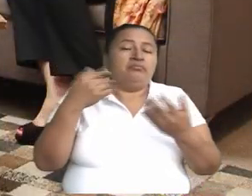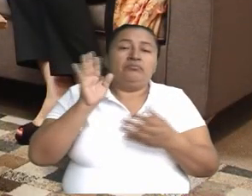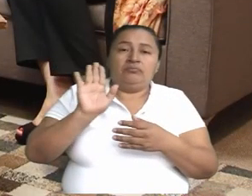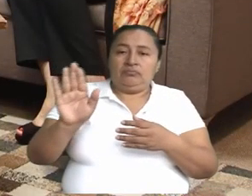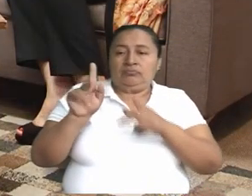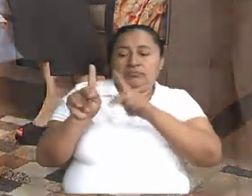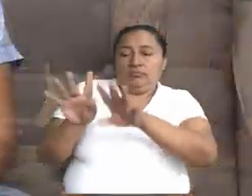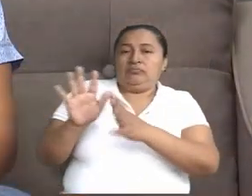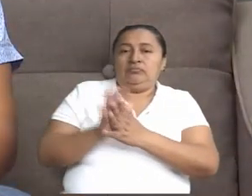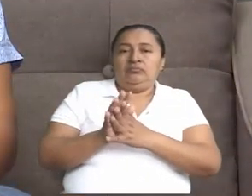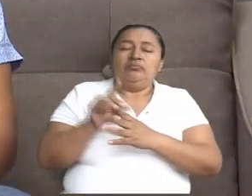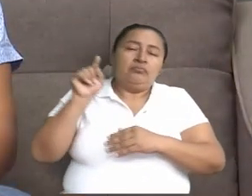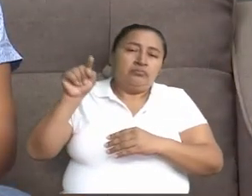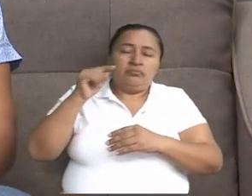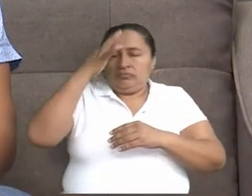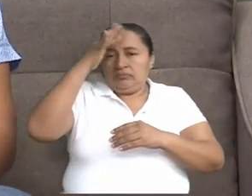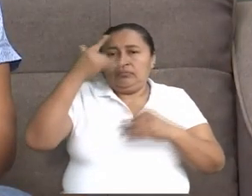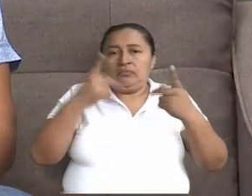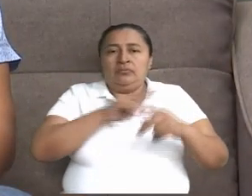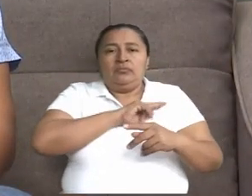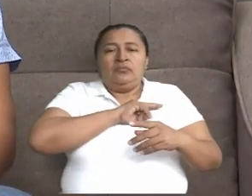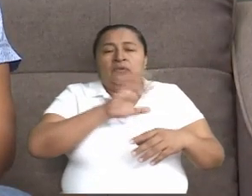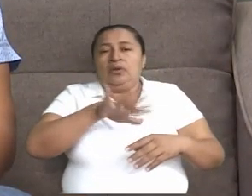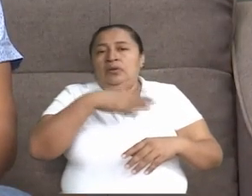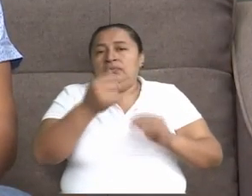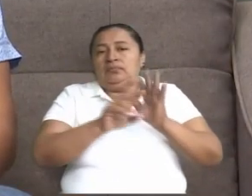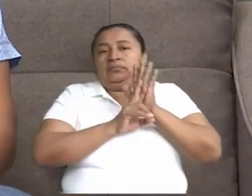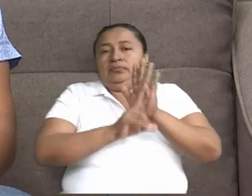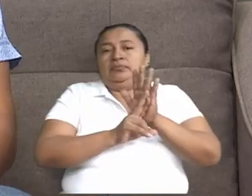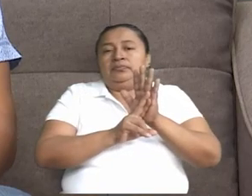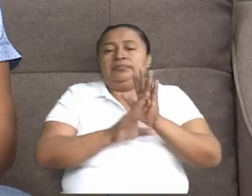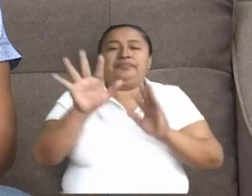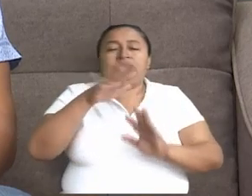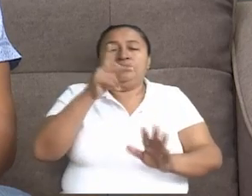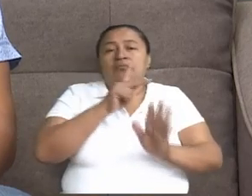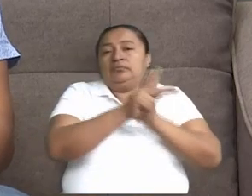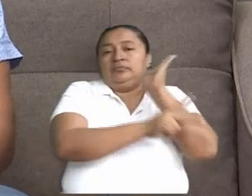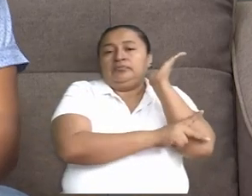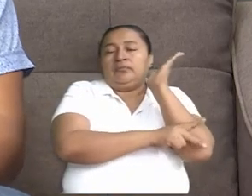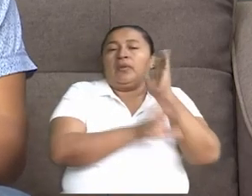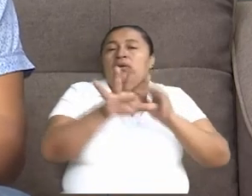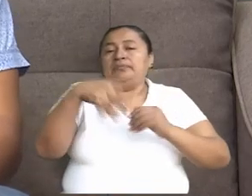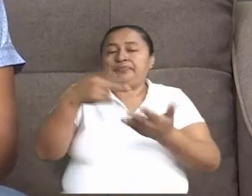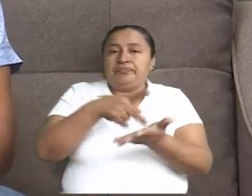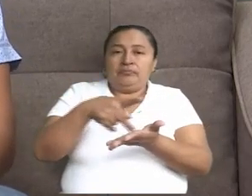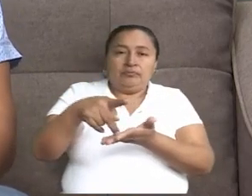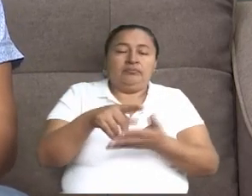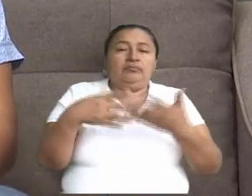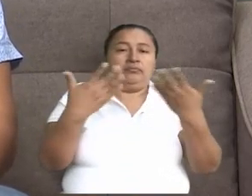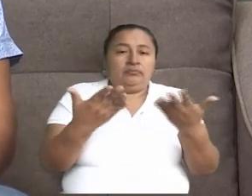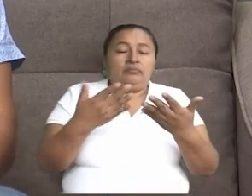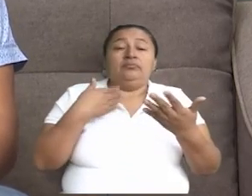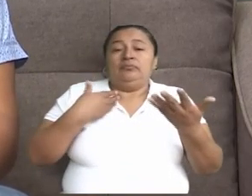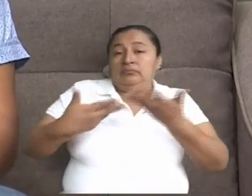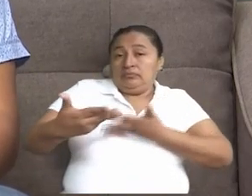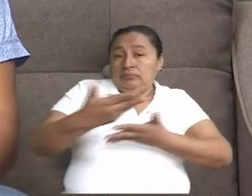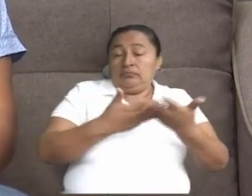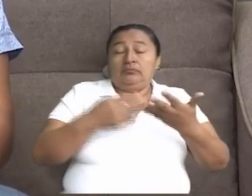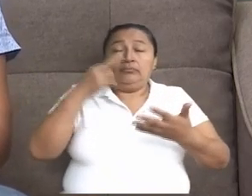pues desde México, pero también hay otros representantes de otros países y de otros partidos también que comparten esa